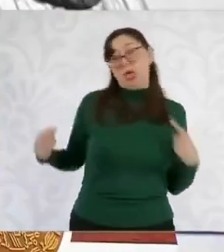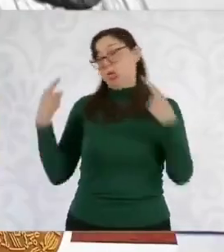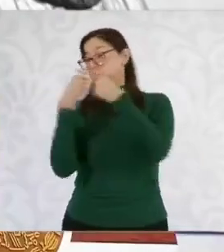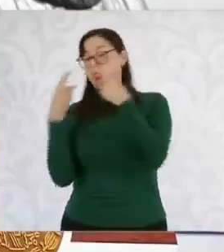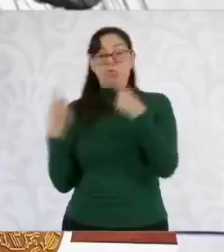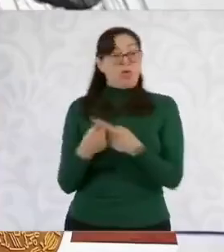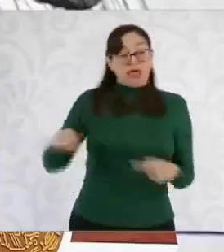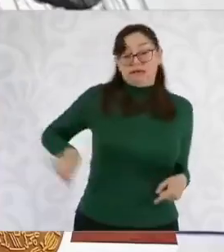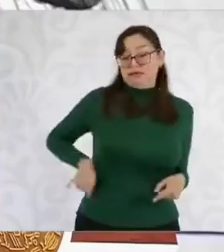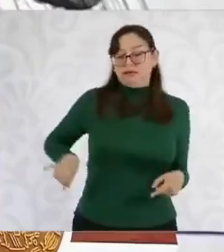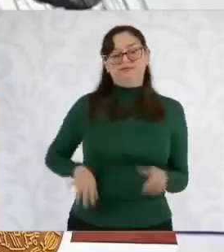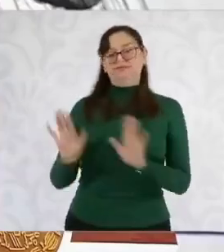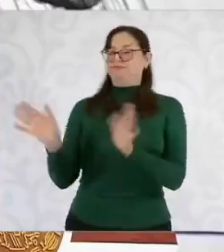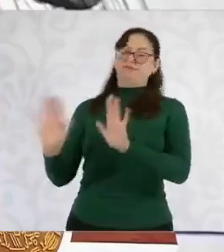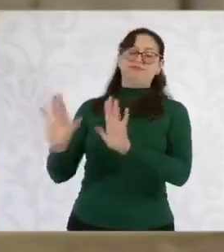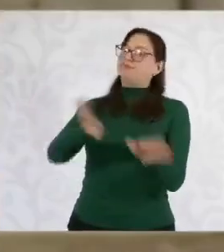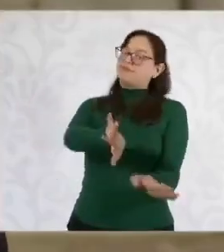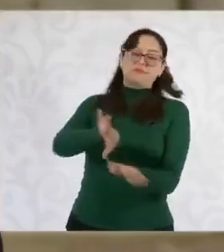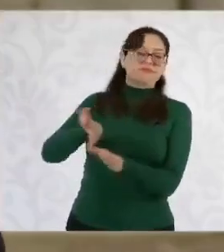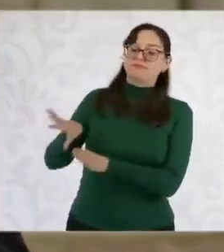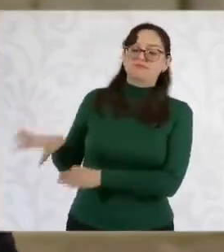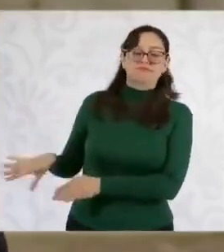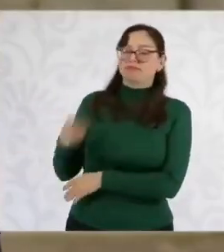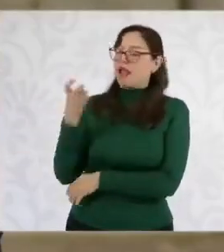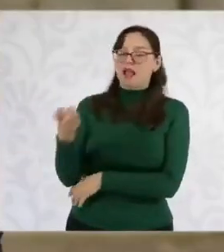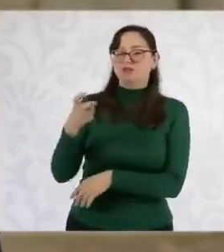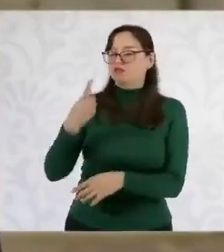pertenecen a un pasado lejano de un sistema que ya caducó